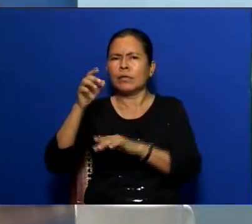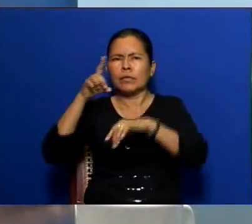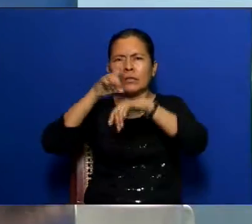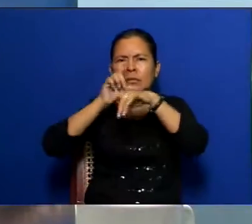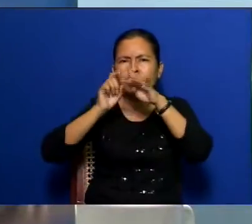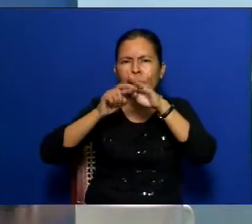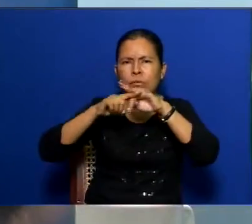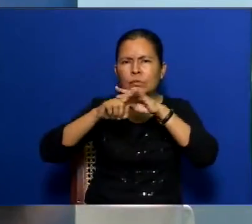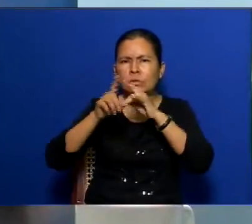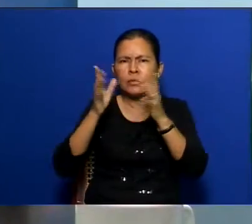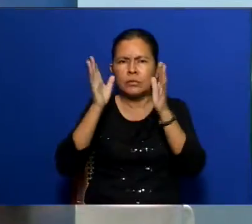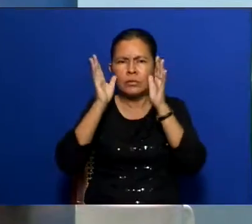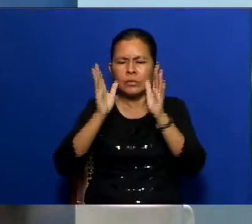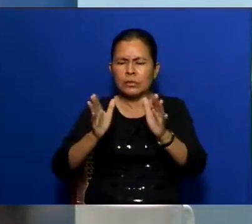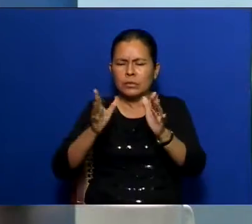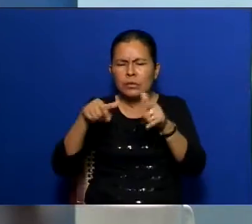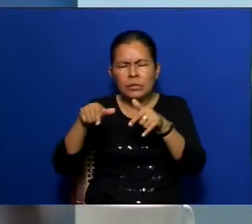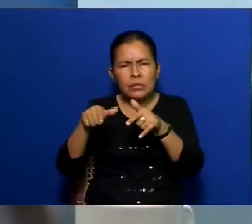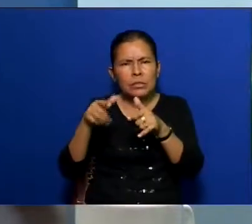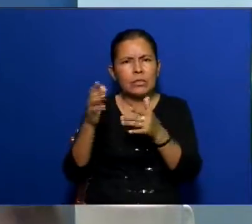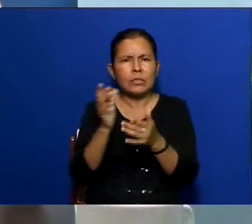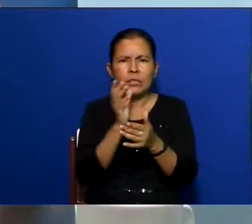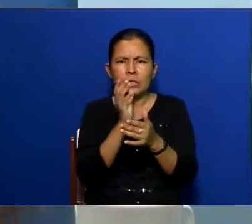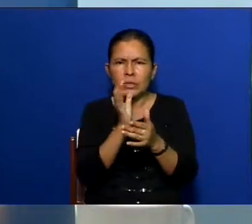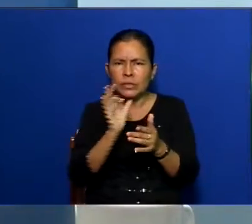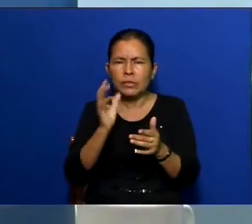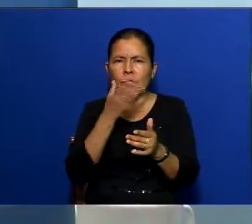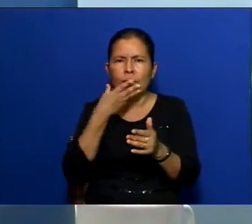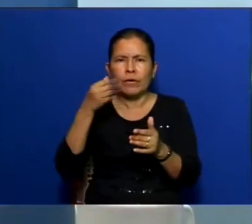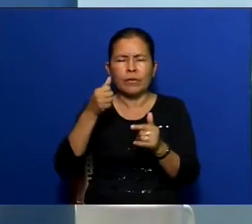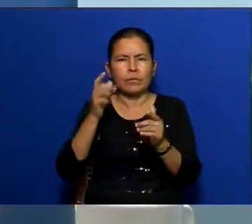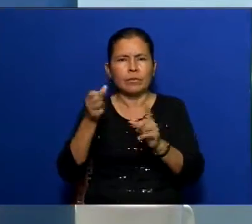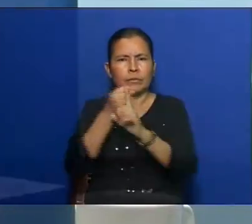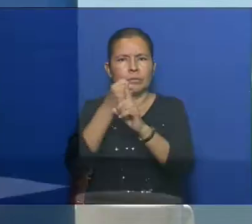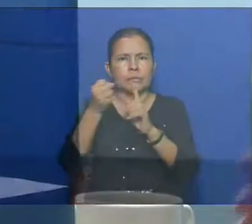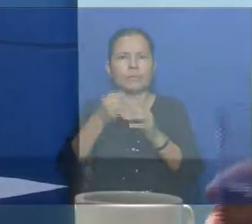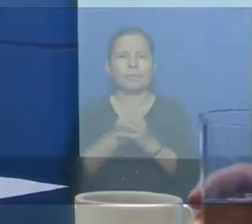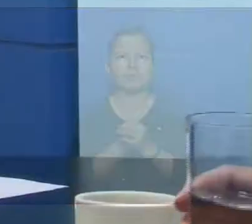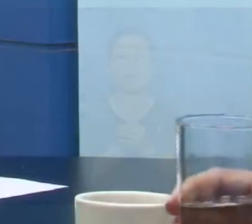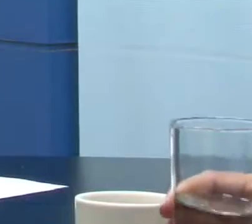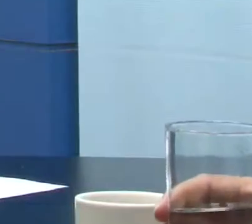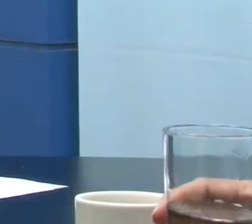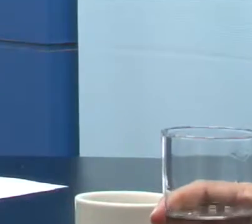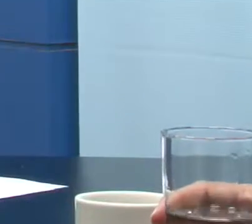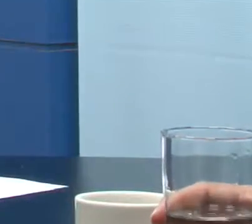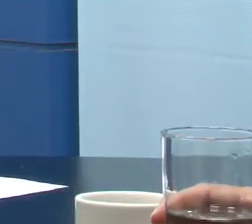niñez y la adolescencia víctima de violencia. Ya regresamos.